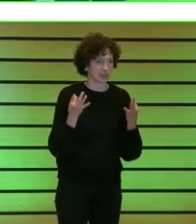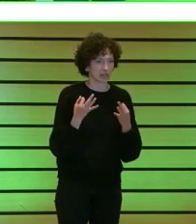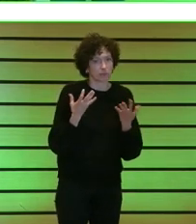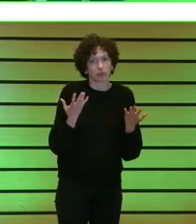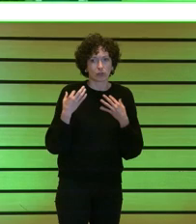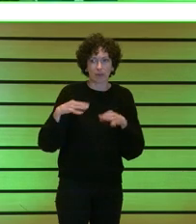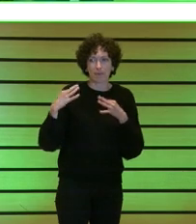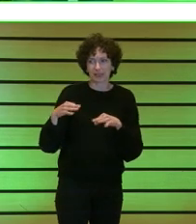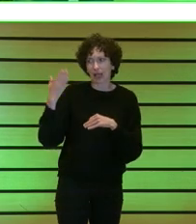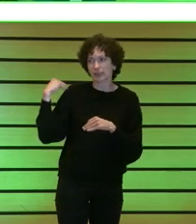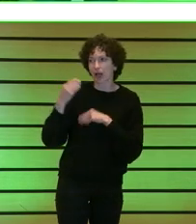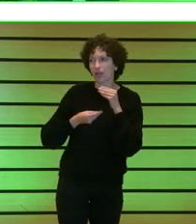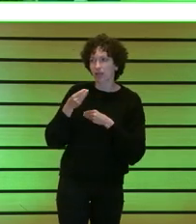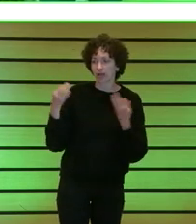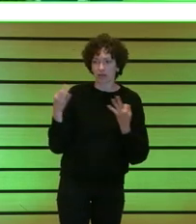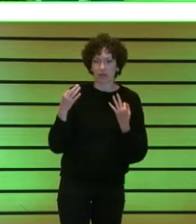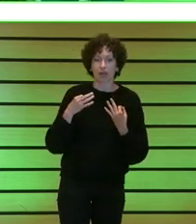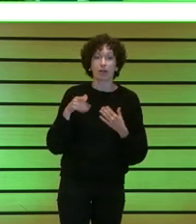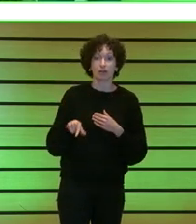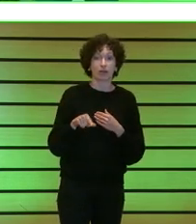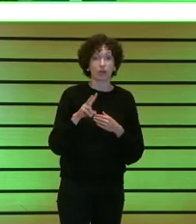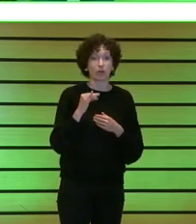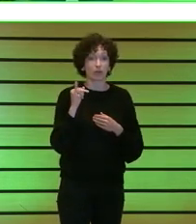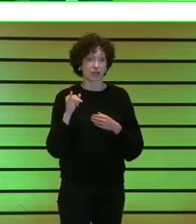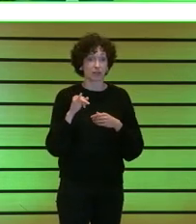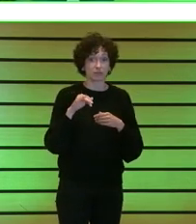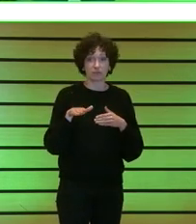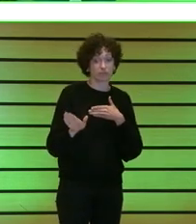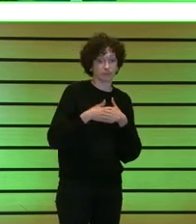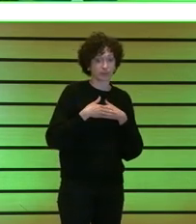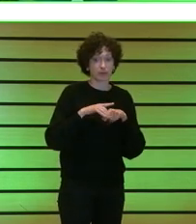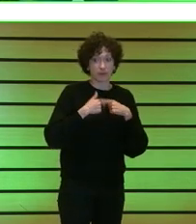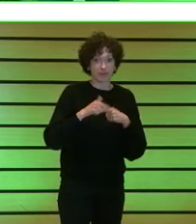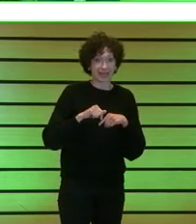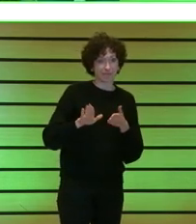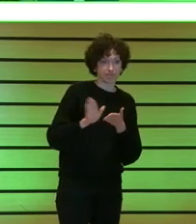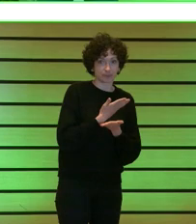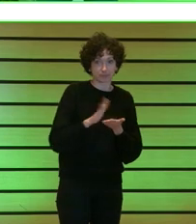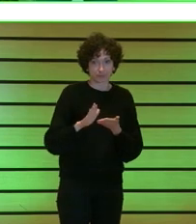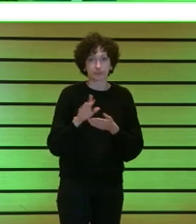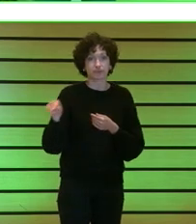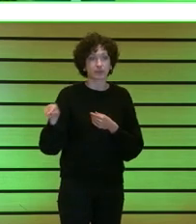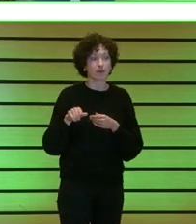tradicionalmente se hacía que era cerrar las puertas dejar fuera a la familia separarla familia y paciente por un